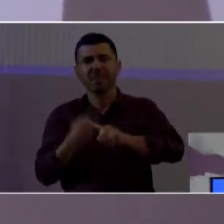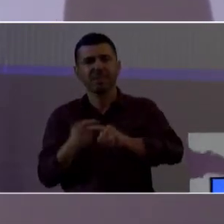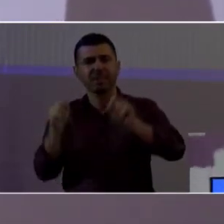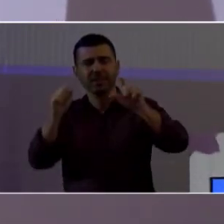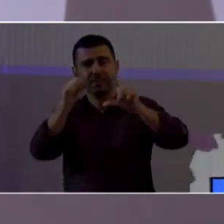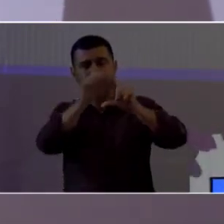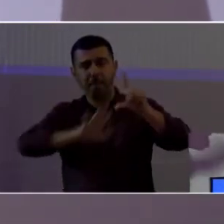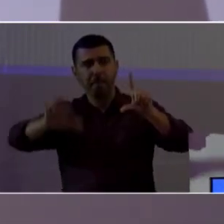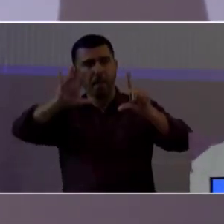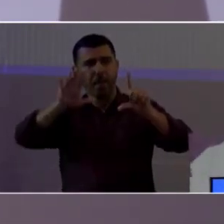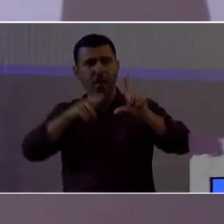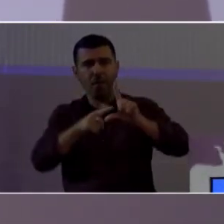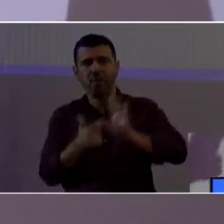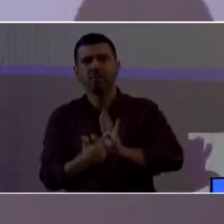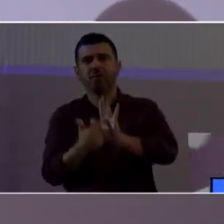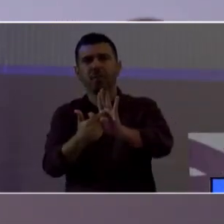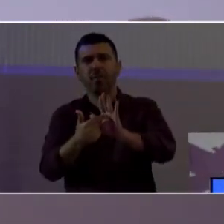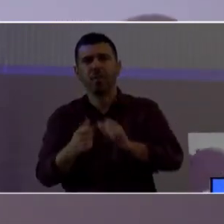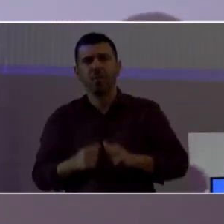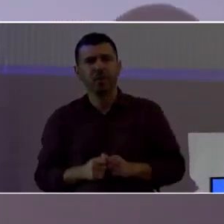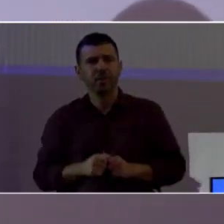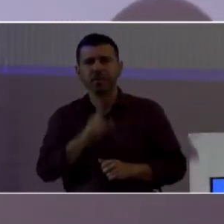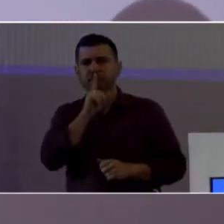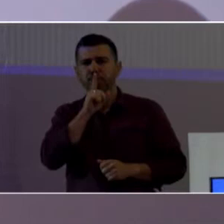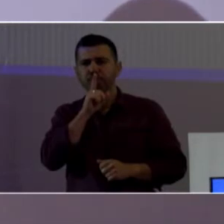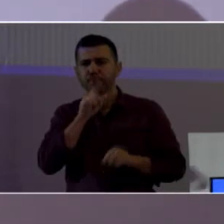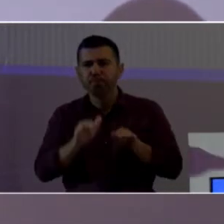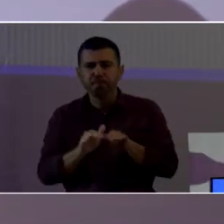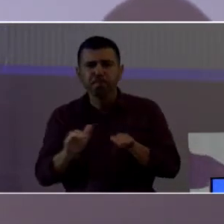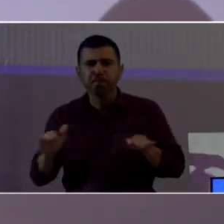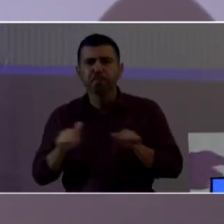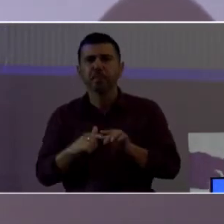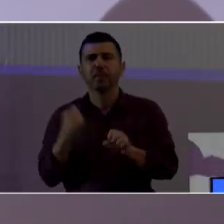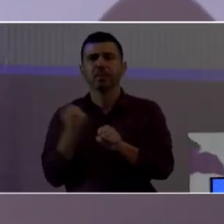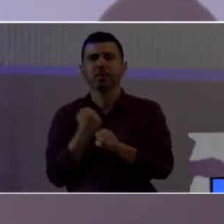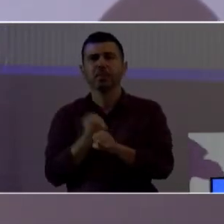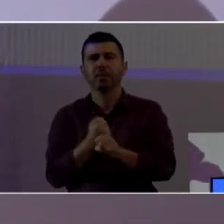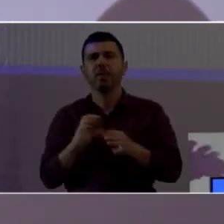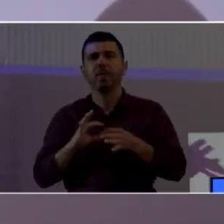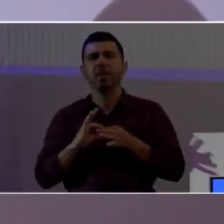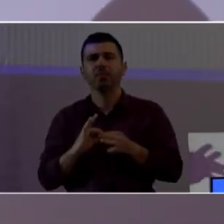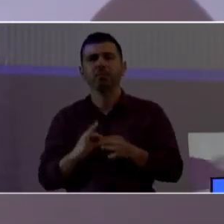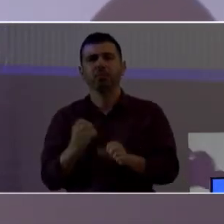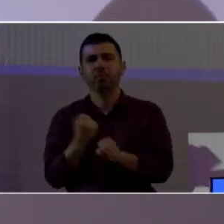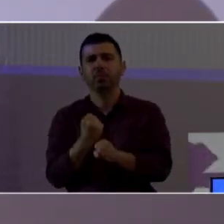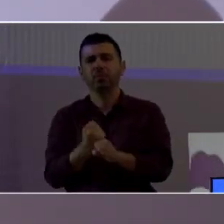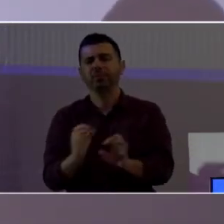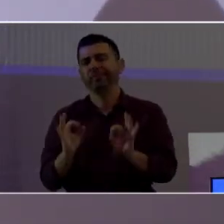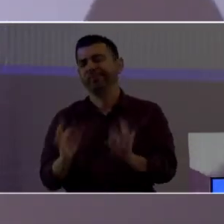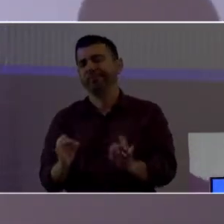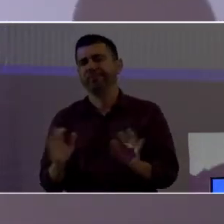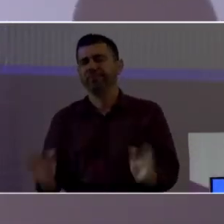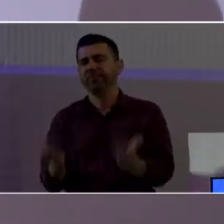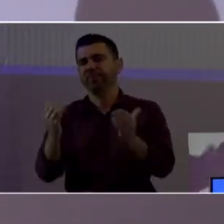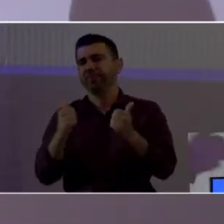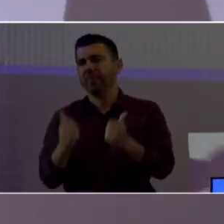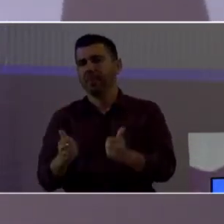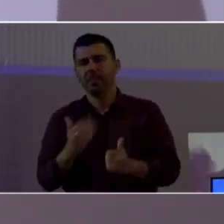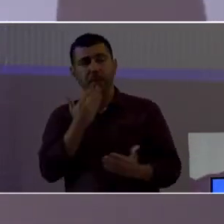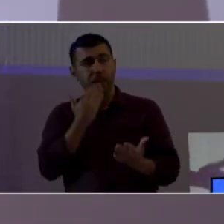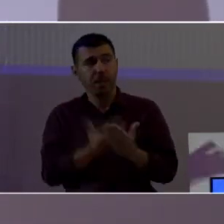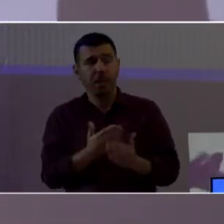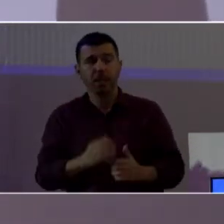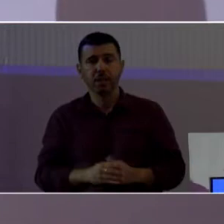de ese trabajo silencioso, pero fundamental. Un trabajo que sin él, esto no